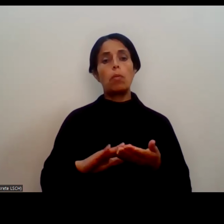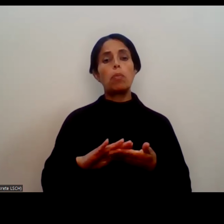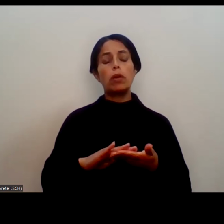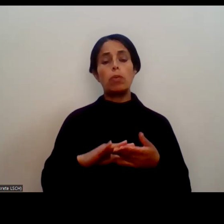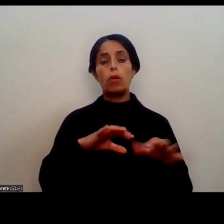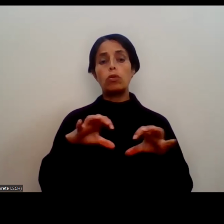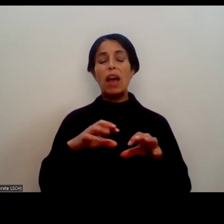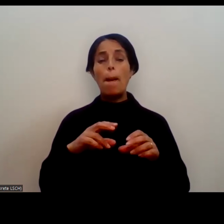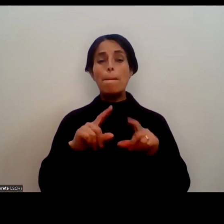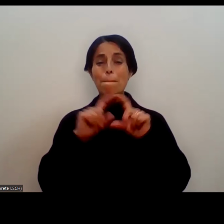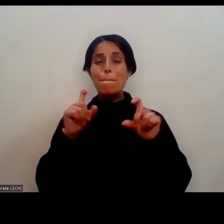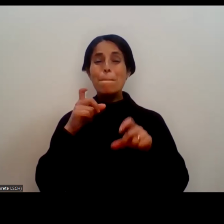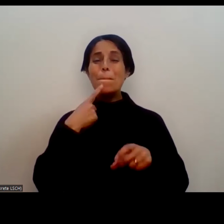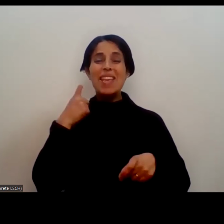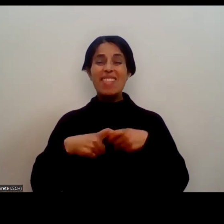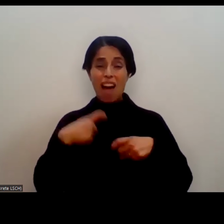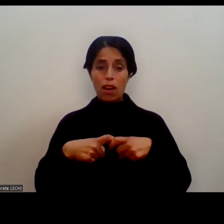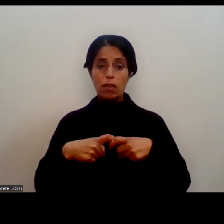es